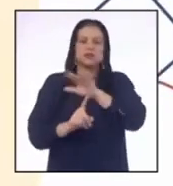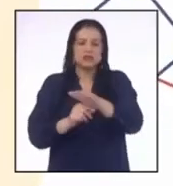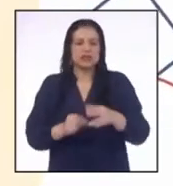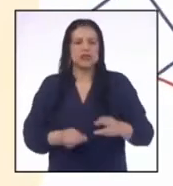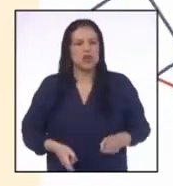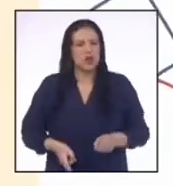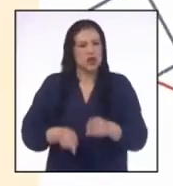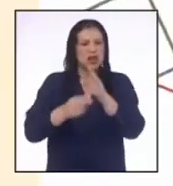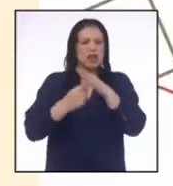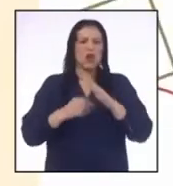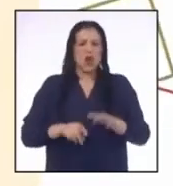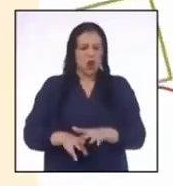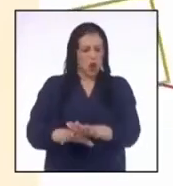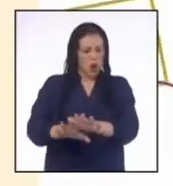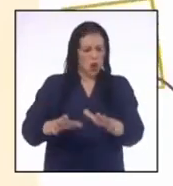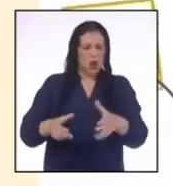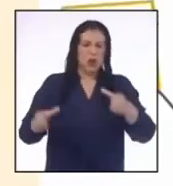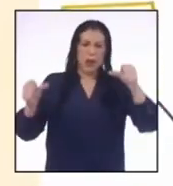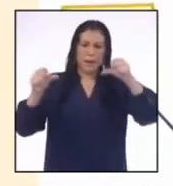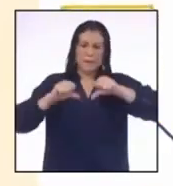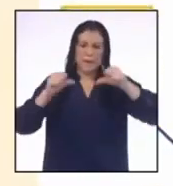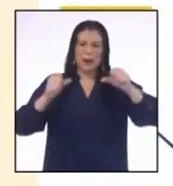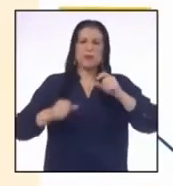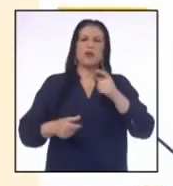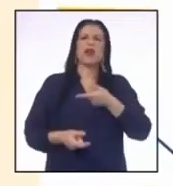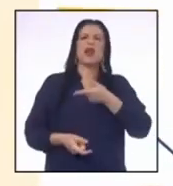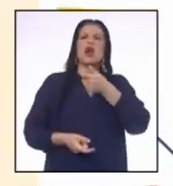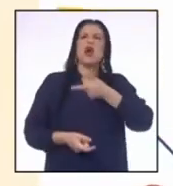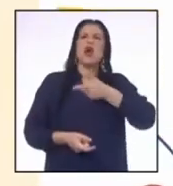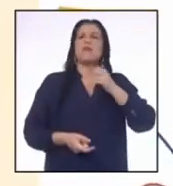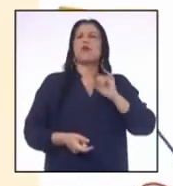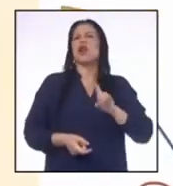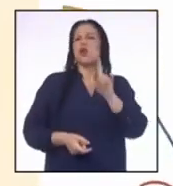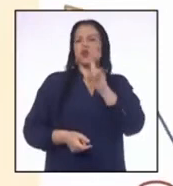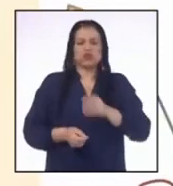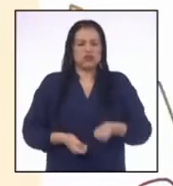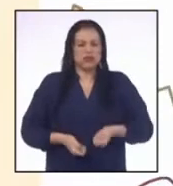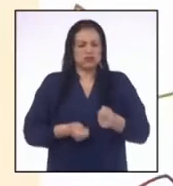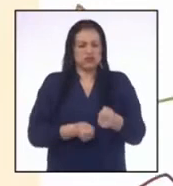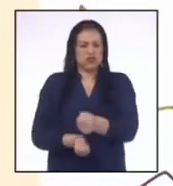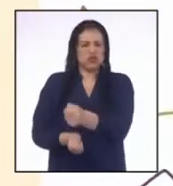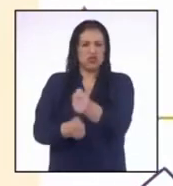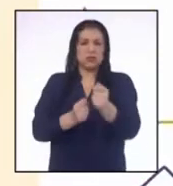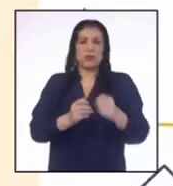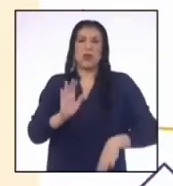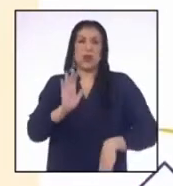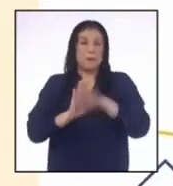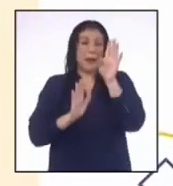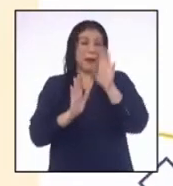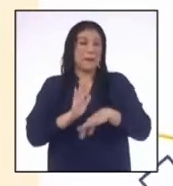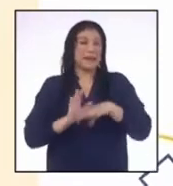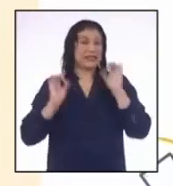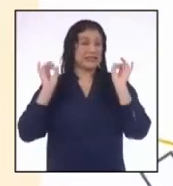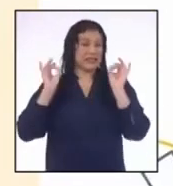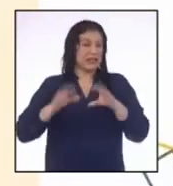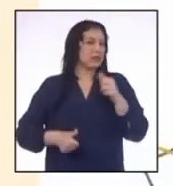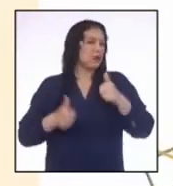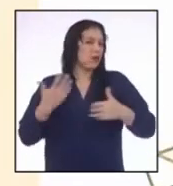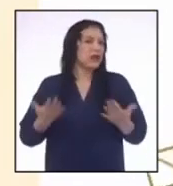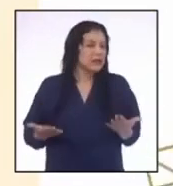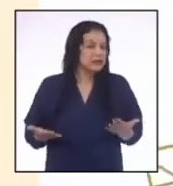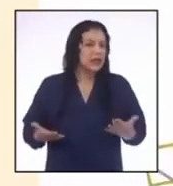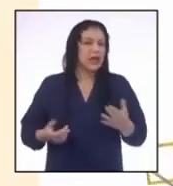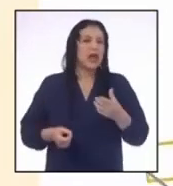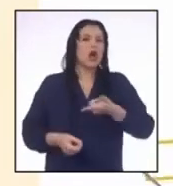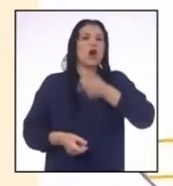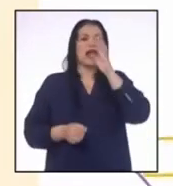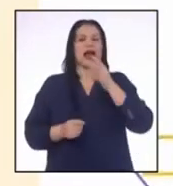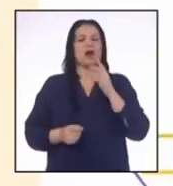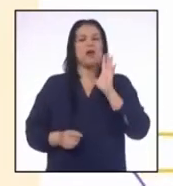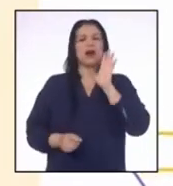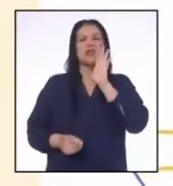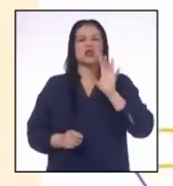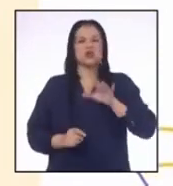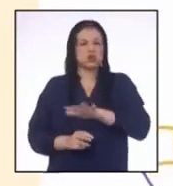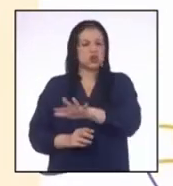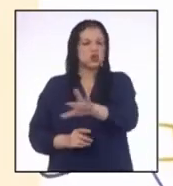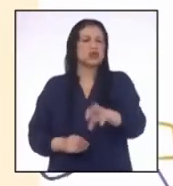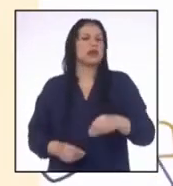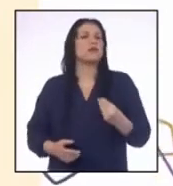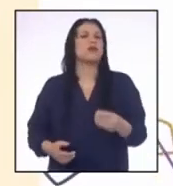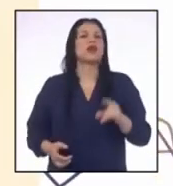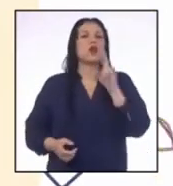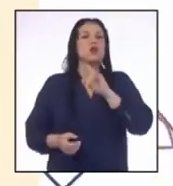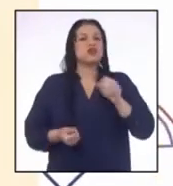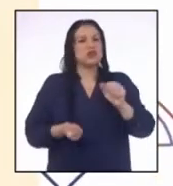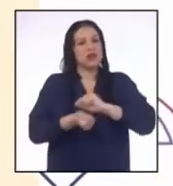acequias, suelos malogrados por el uso de pesticidas, pero lo más grave o más recurrente, digamos, tiene que ver con el agua contaminada por el uso